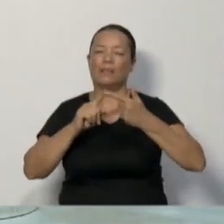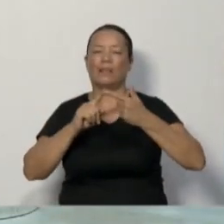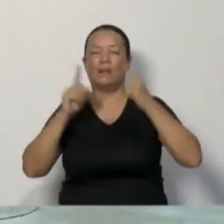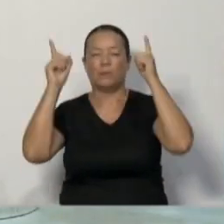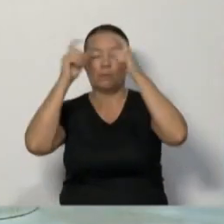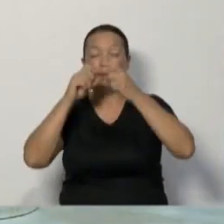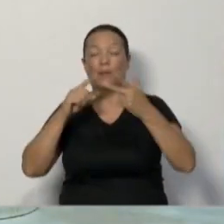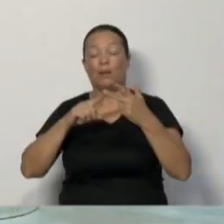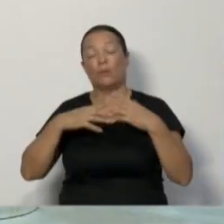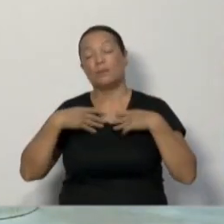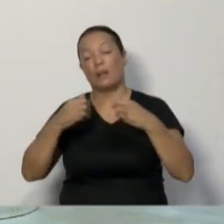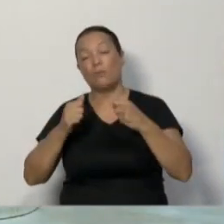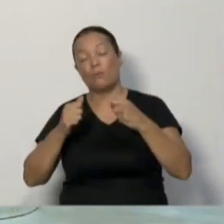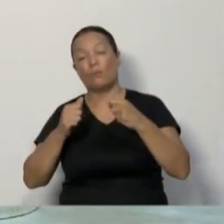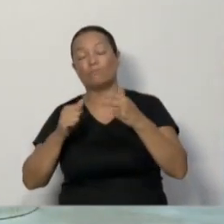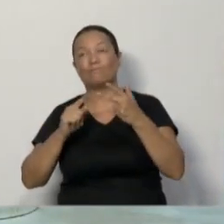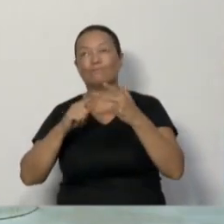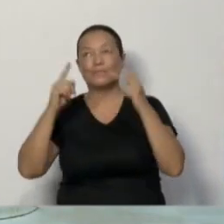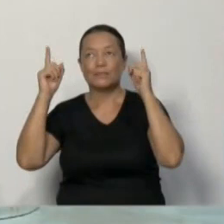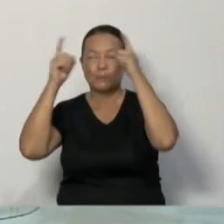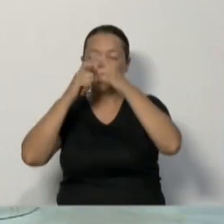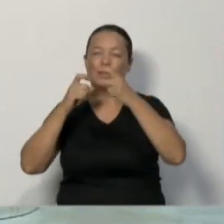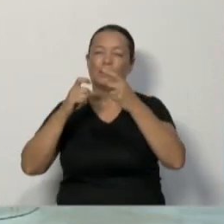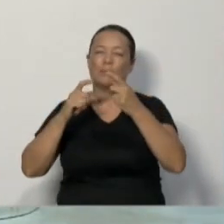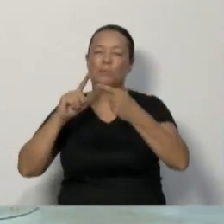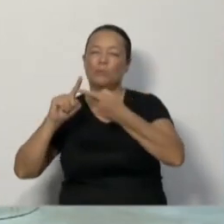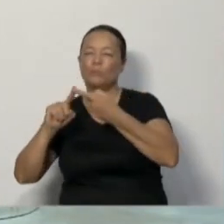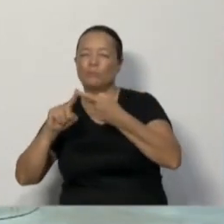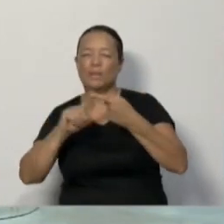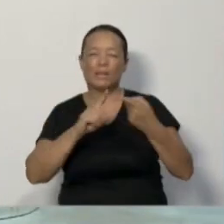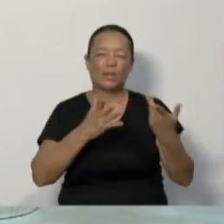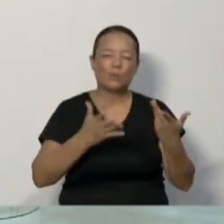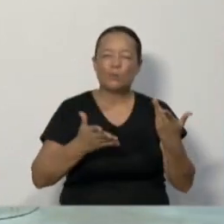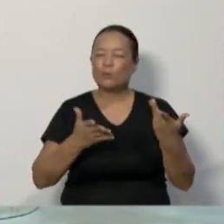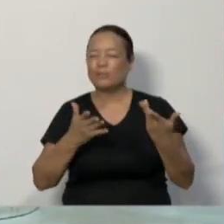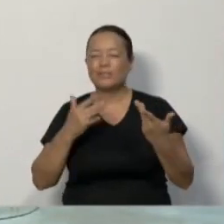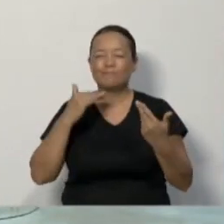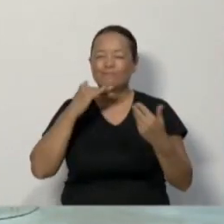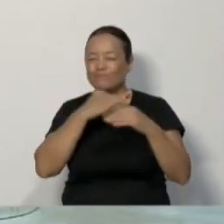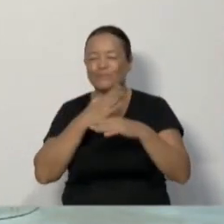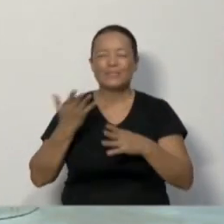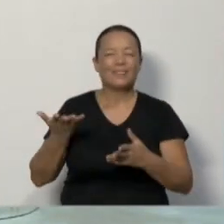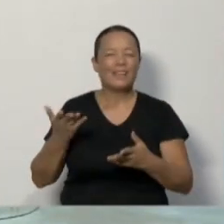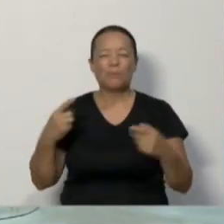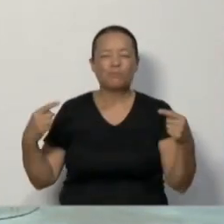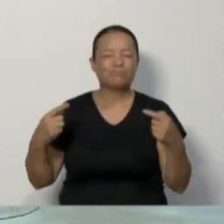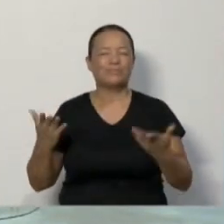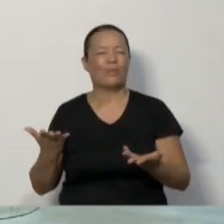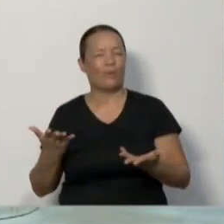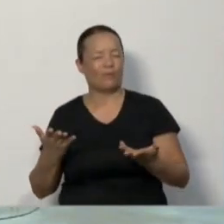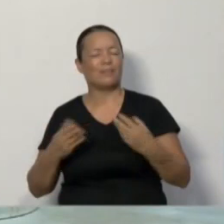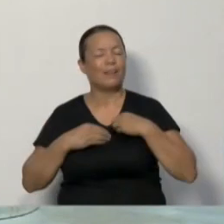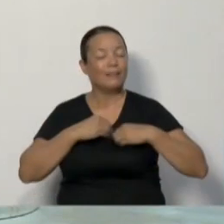por problemas con la salud, por problemas con los vínculos en los que a veces no nos entendemos. Y